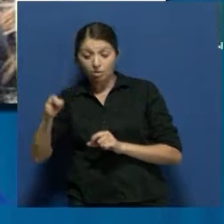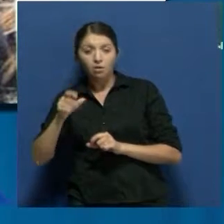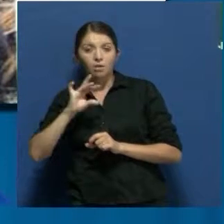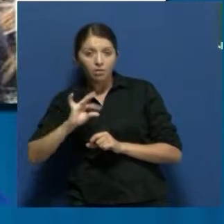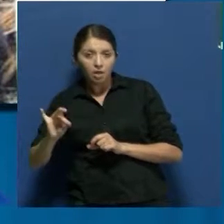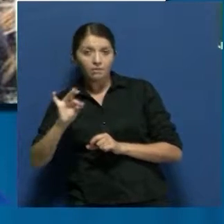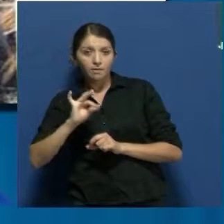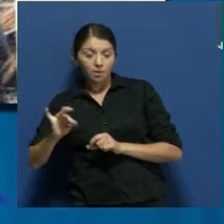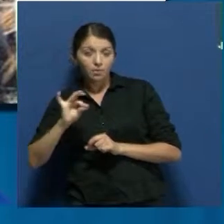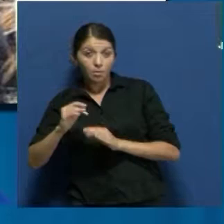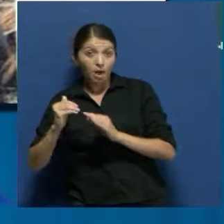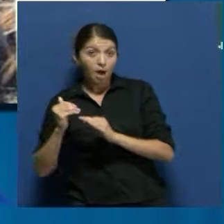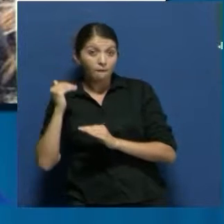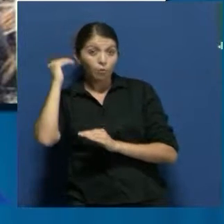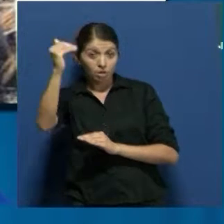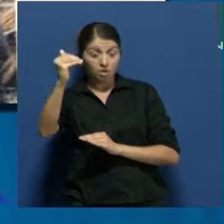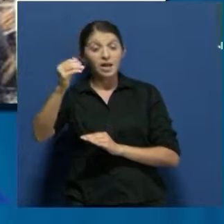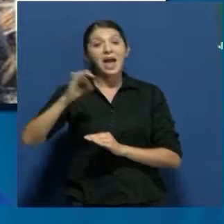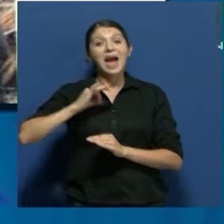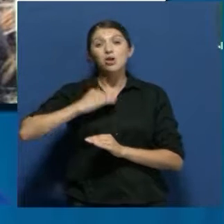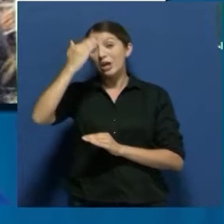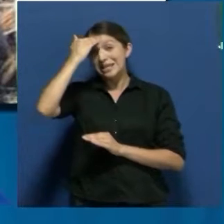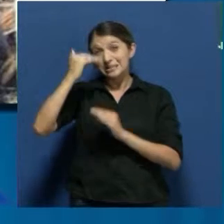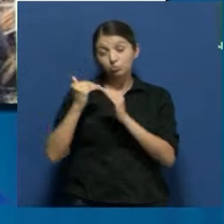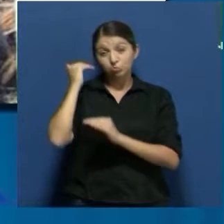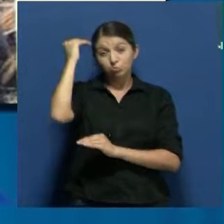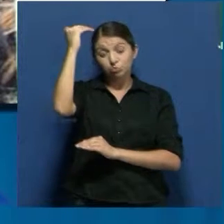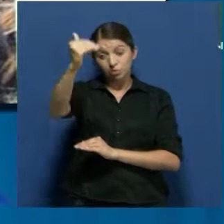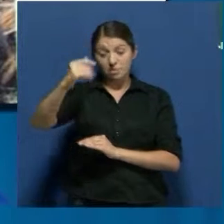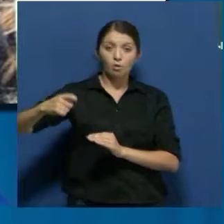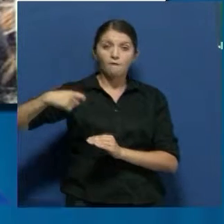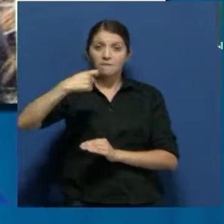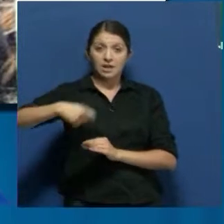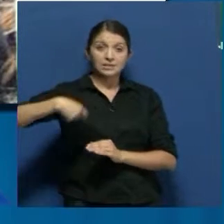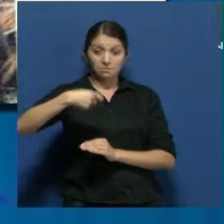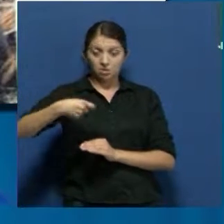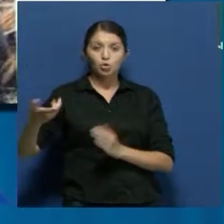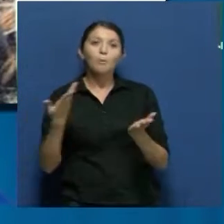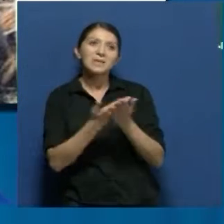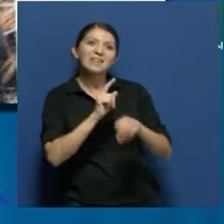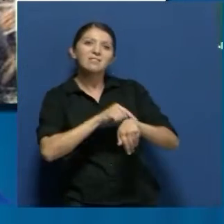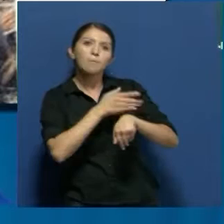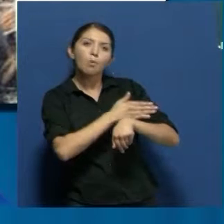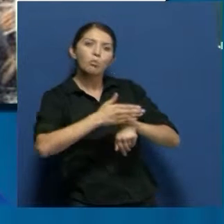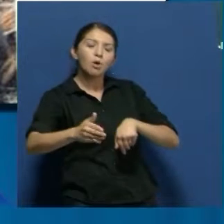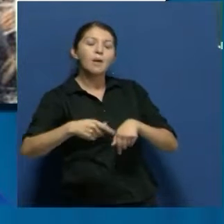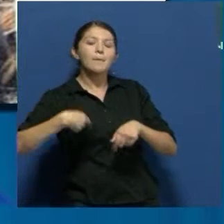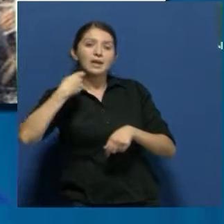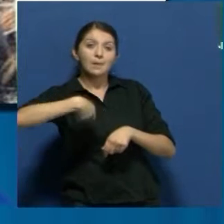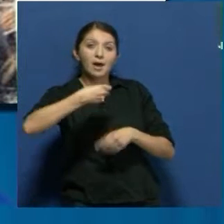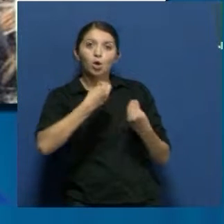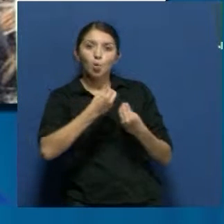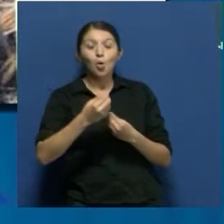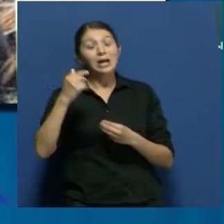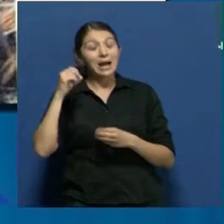tiene que proyectar ese dinero en los 15 años próximos, que sería el financiamiento pedido por la empresa y aceptado en primer orden por el gobierno